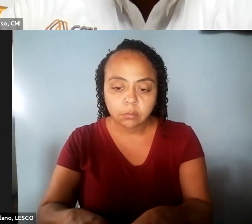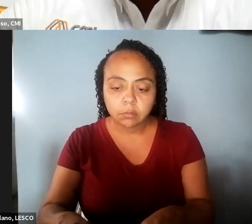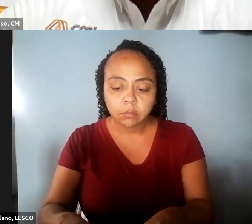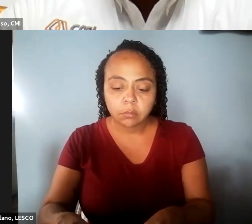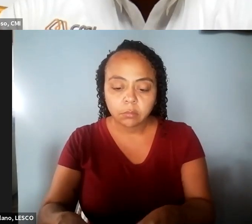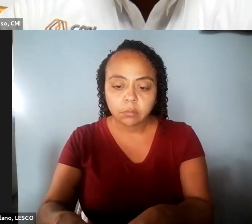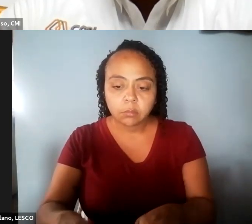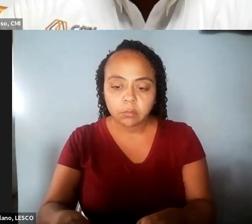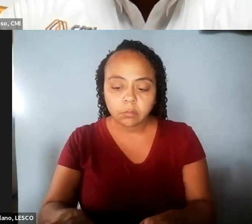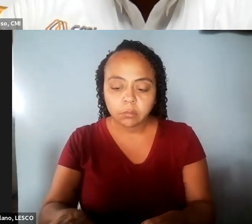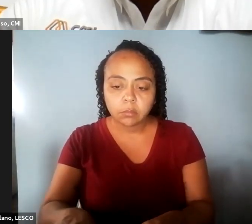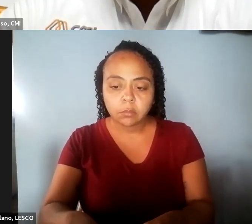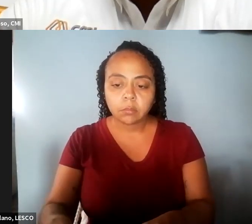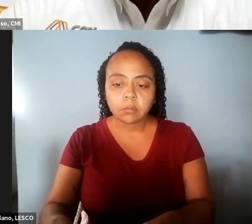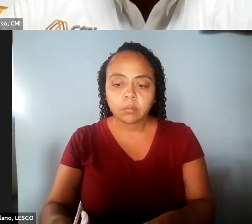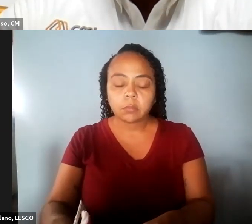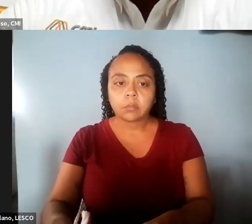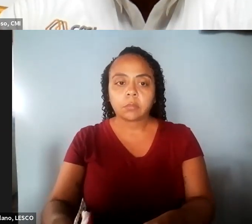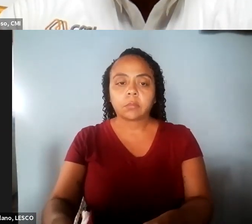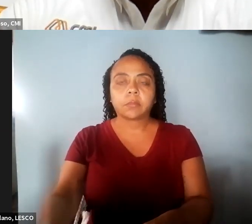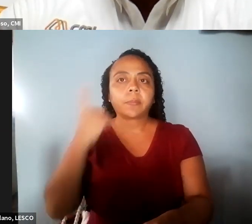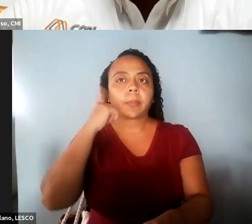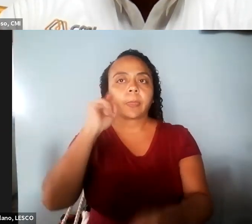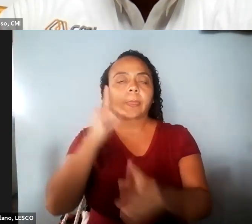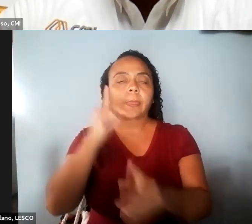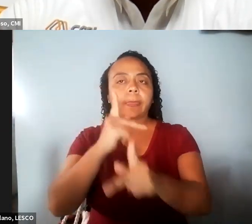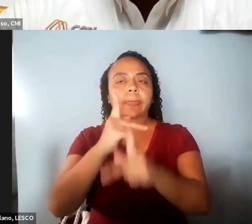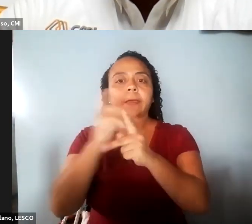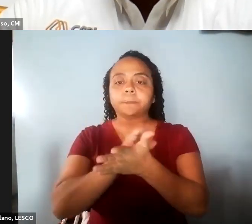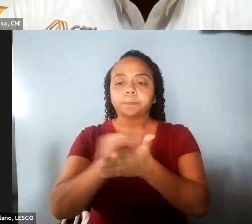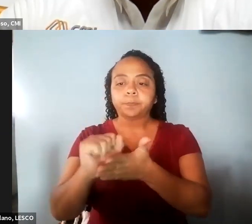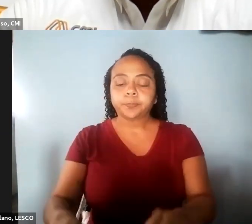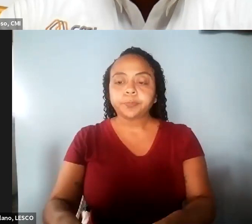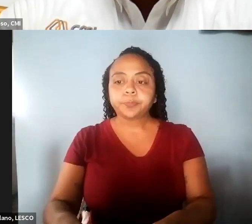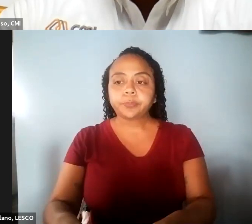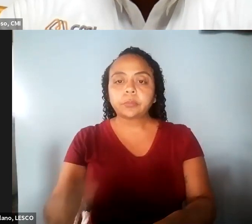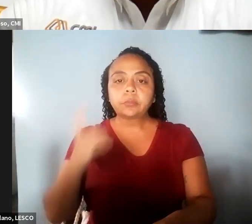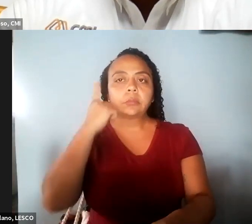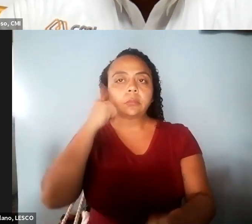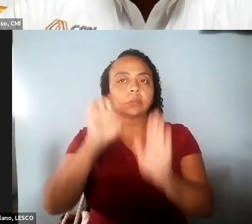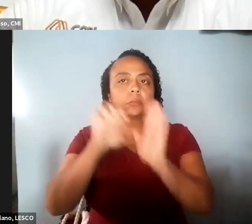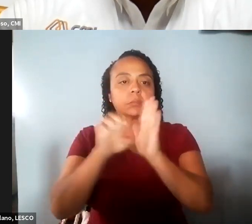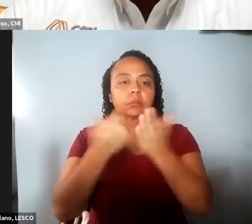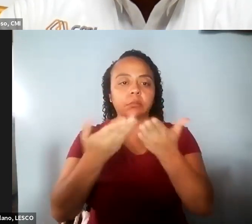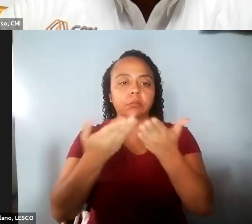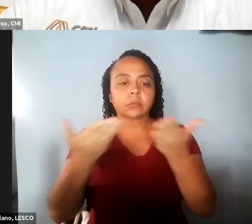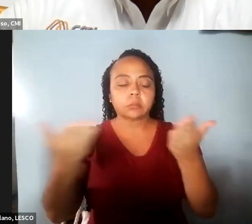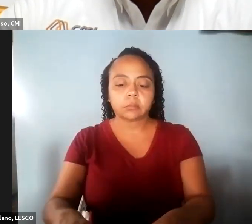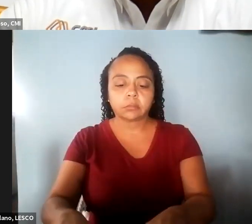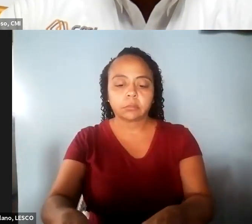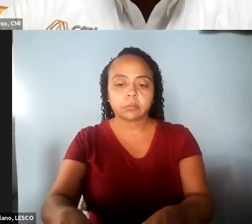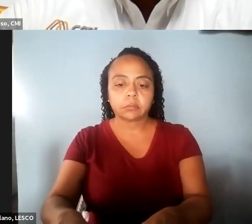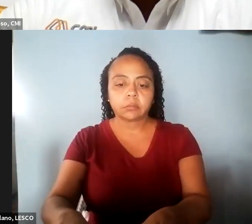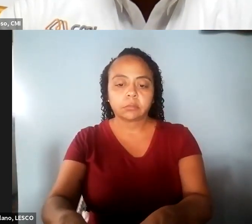para fomentar la resiliencia de las pymes para protegerlas de los desastres como por ejemplo la herramienta de estimación una vida del